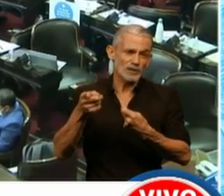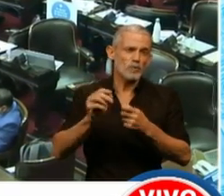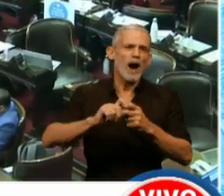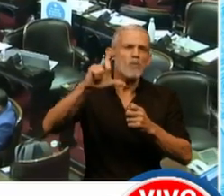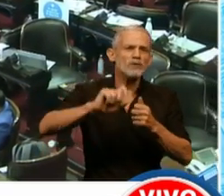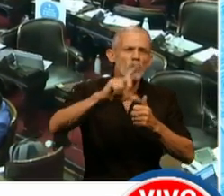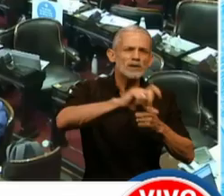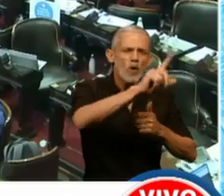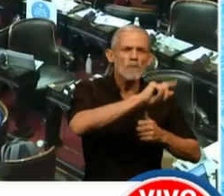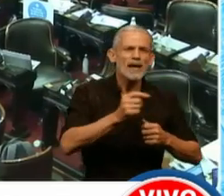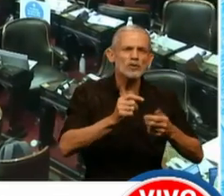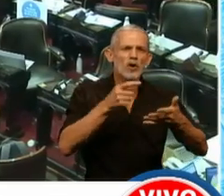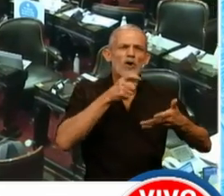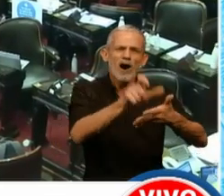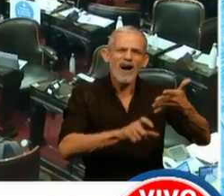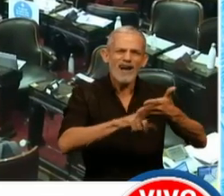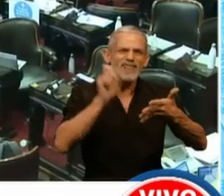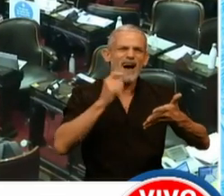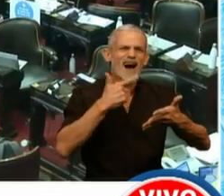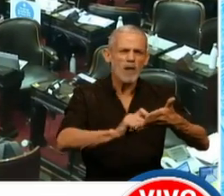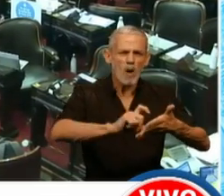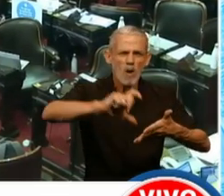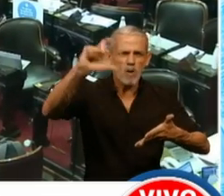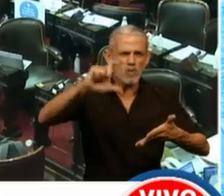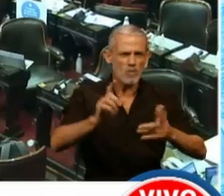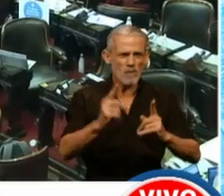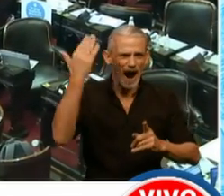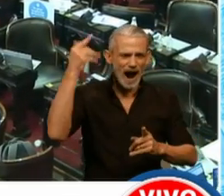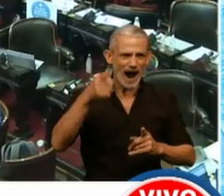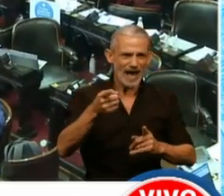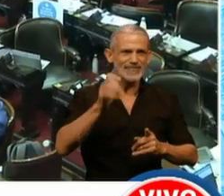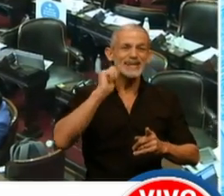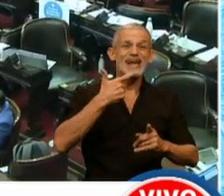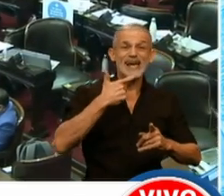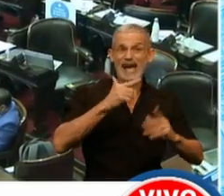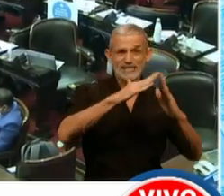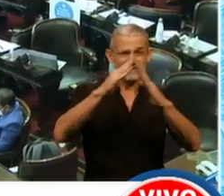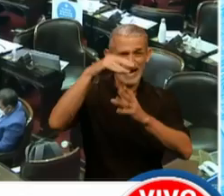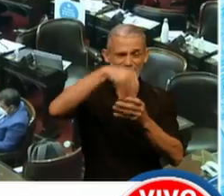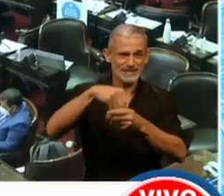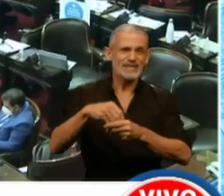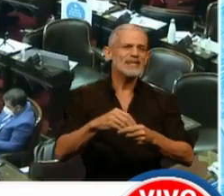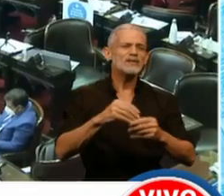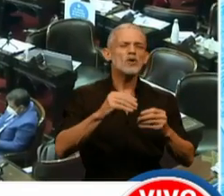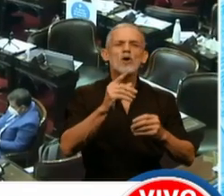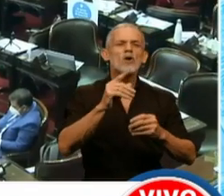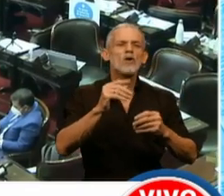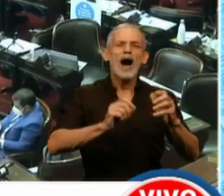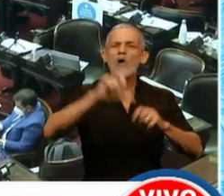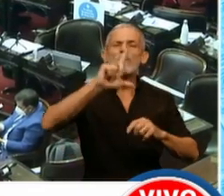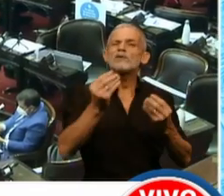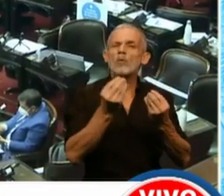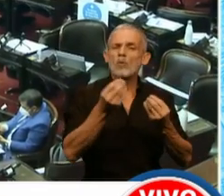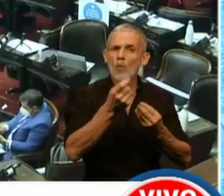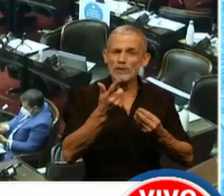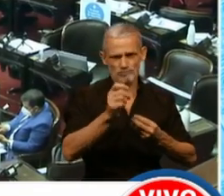aumentos de tarifas que había en el gas domiciliario en el gas en general de casi en mil por ciento